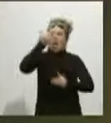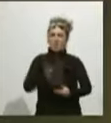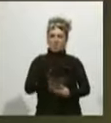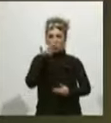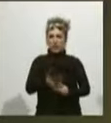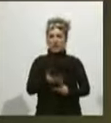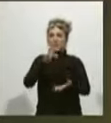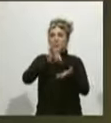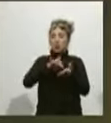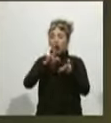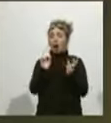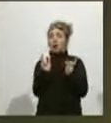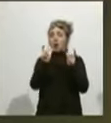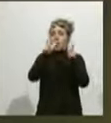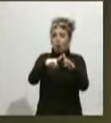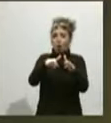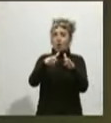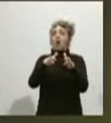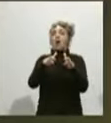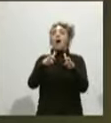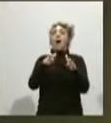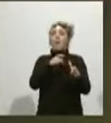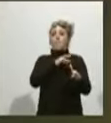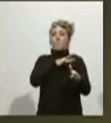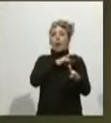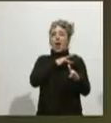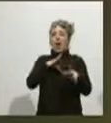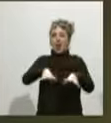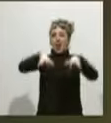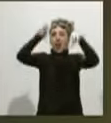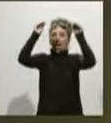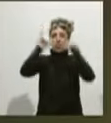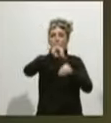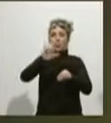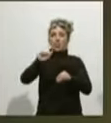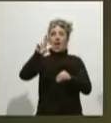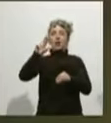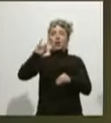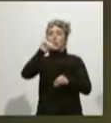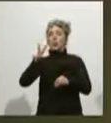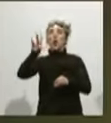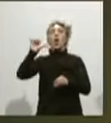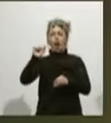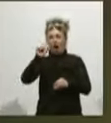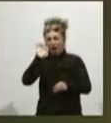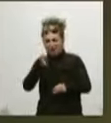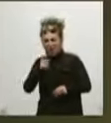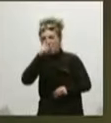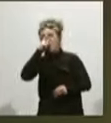cena en el Palacio de la Zarzuela. ¿Verdad, majestad? Sí, me acuerdo, Mariano. ¿Qué cena nos